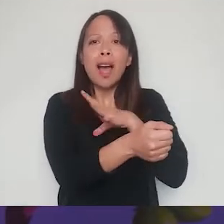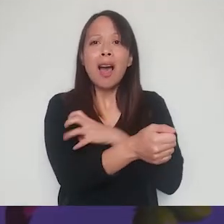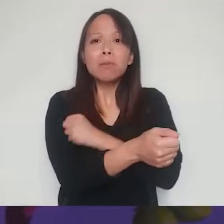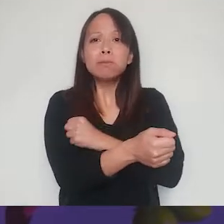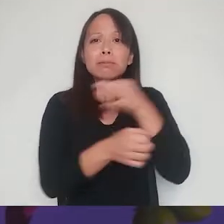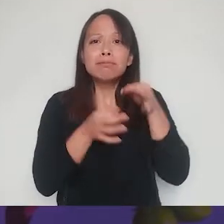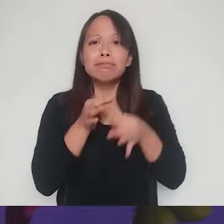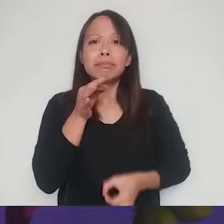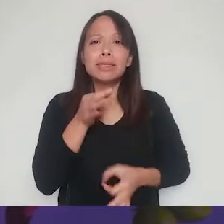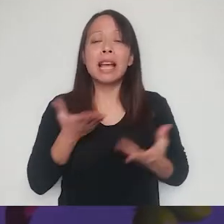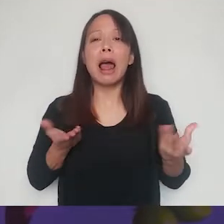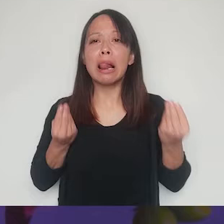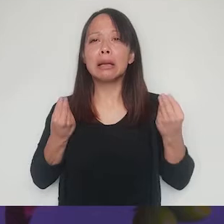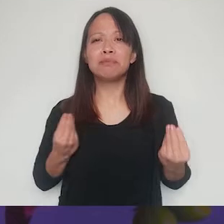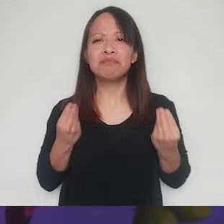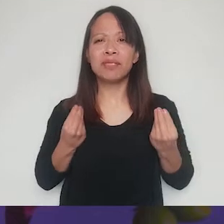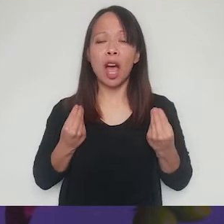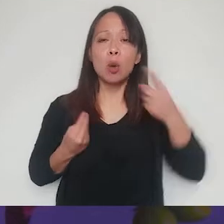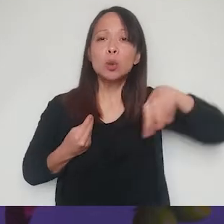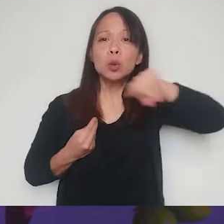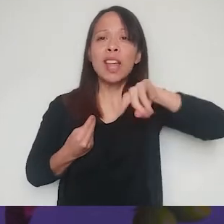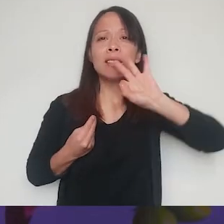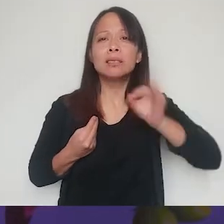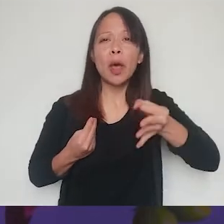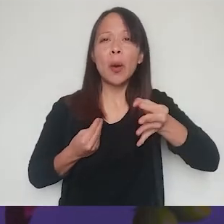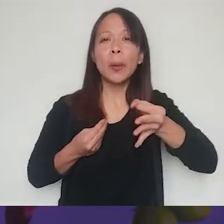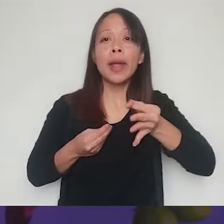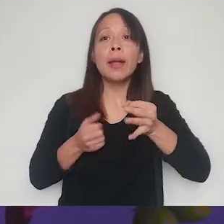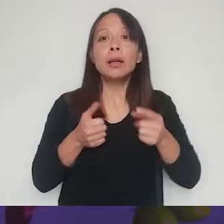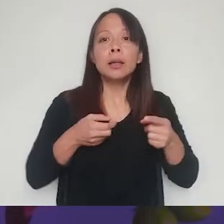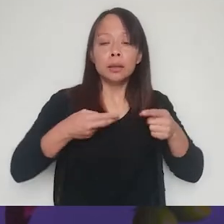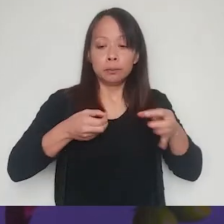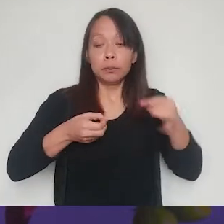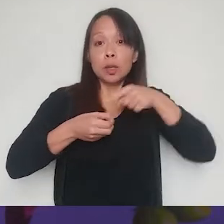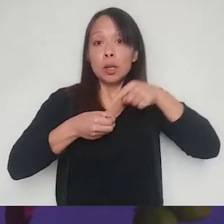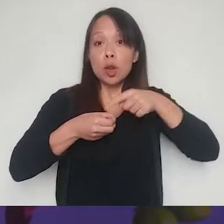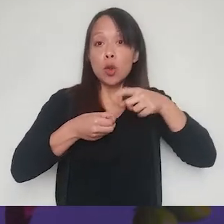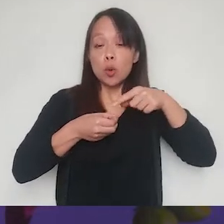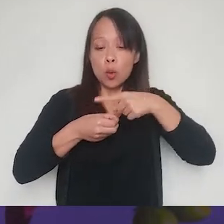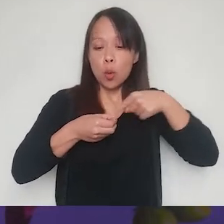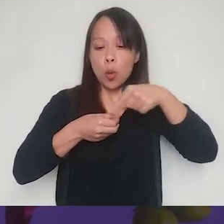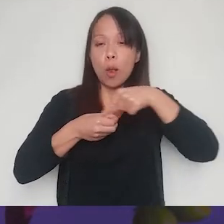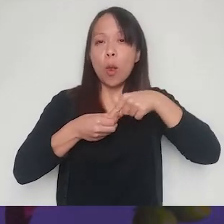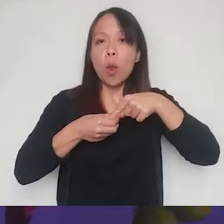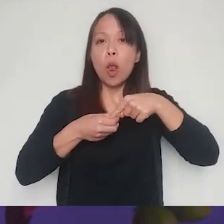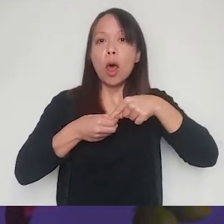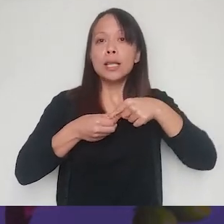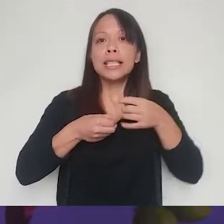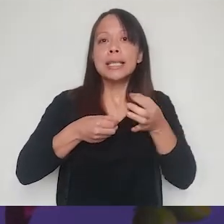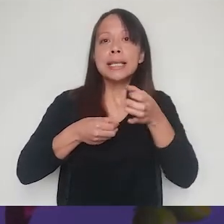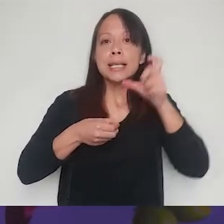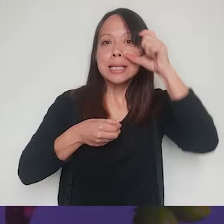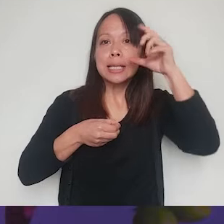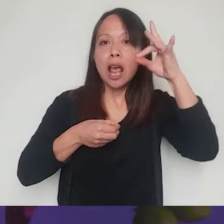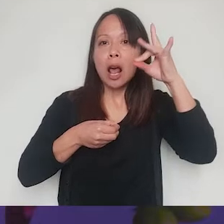atrofia muscular espinal. Como ustedes saben, la información genética está contenida en el núcleo de las células, en los